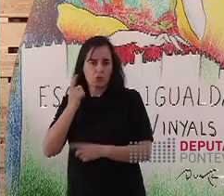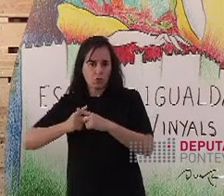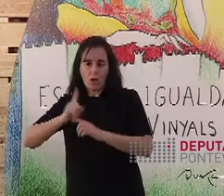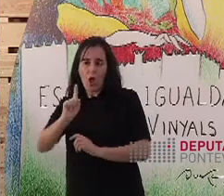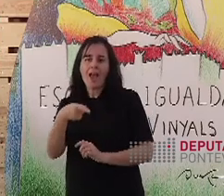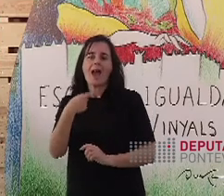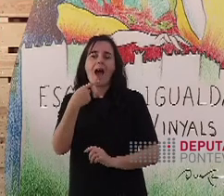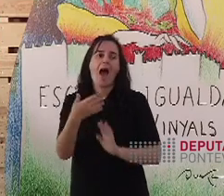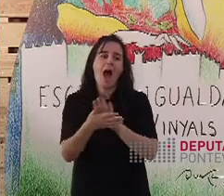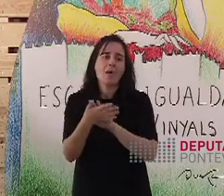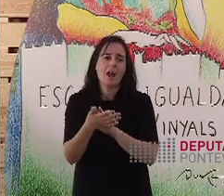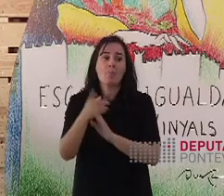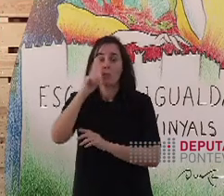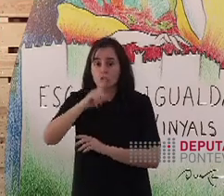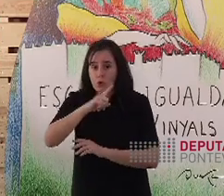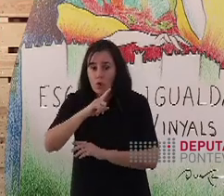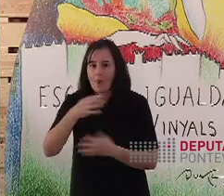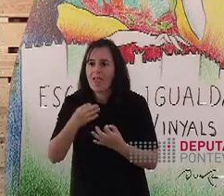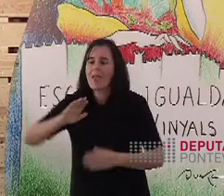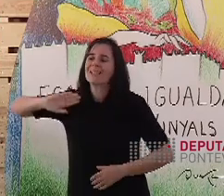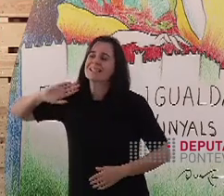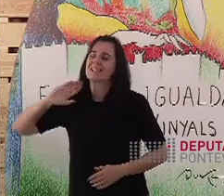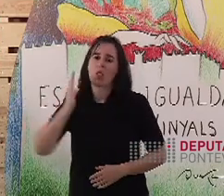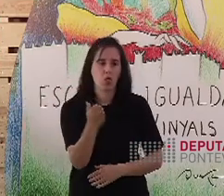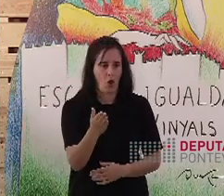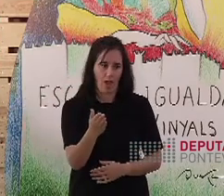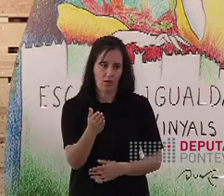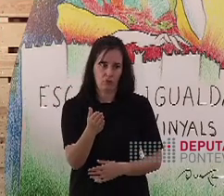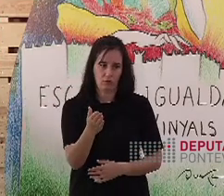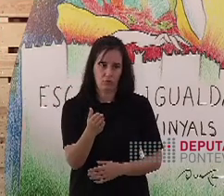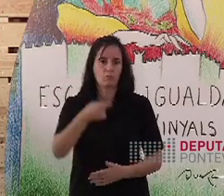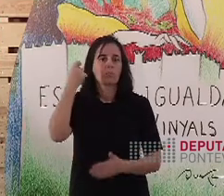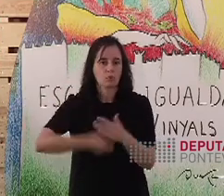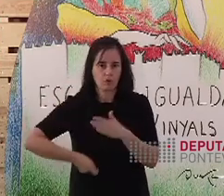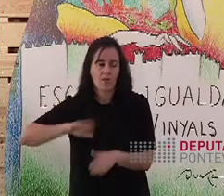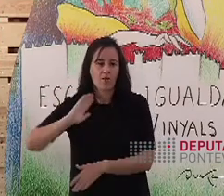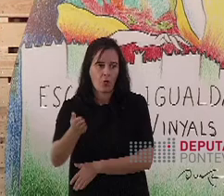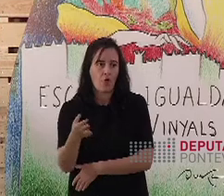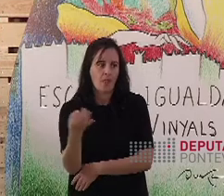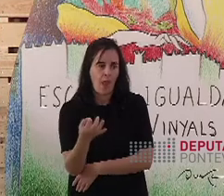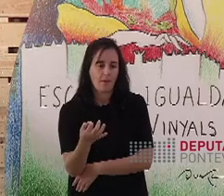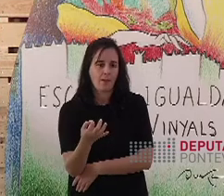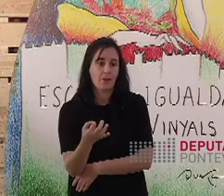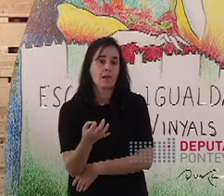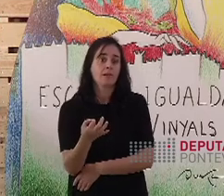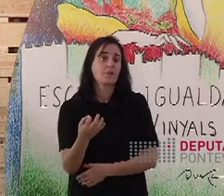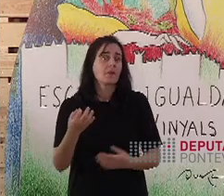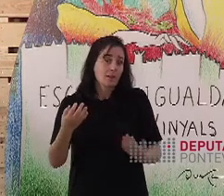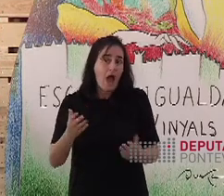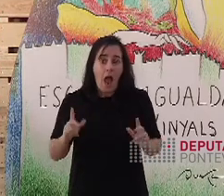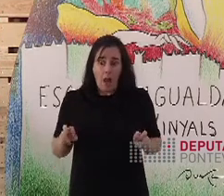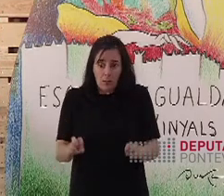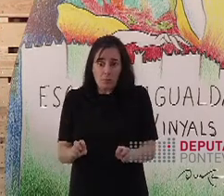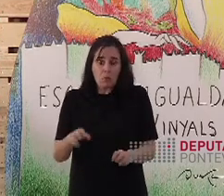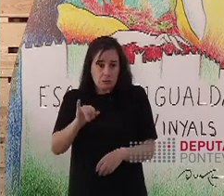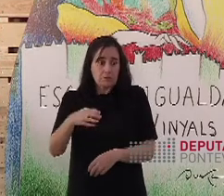que estar sancionado e penado. E iso era o que inicialmente estaba previsto facer. Que pasa? Que